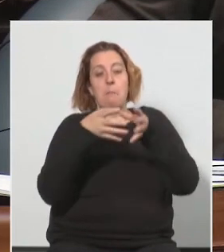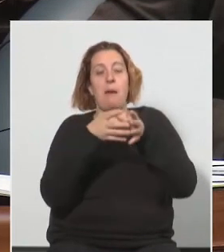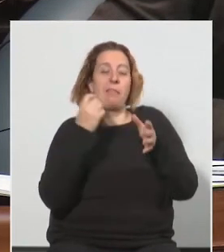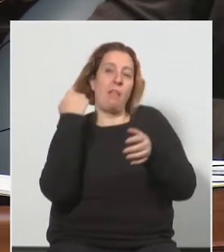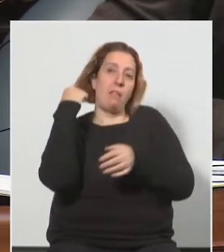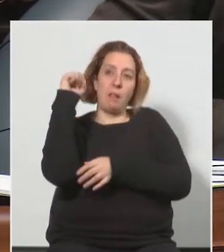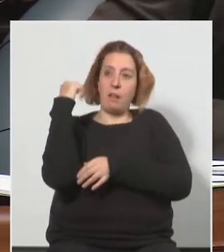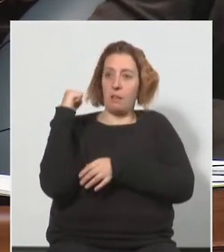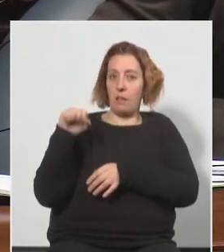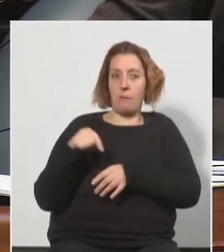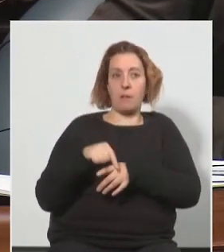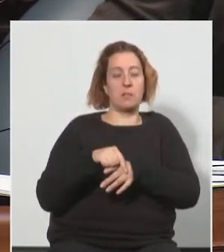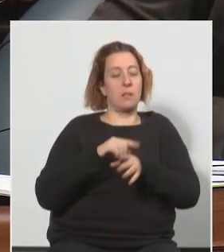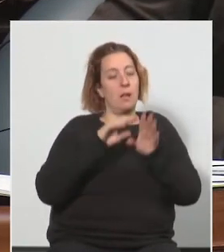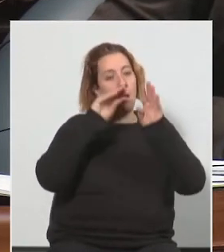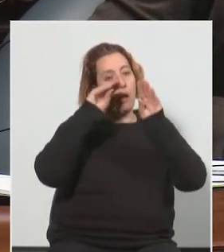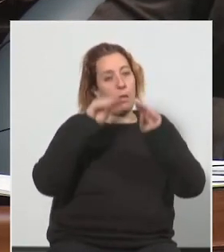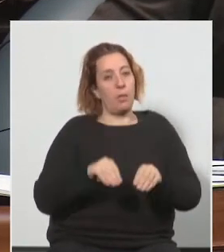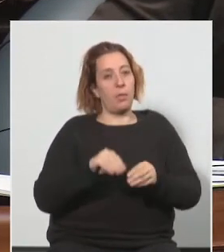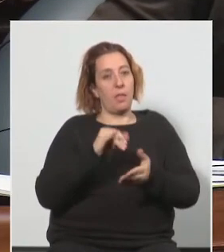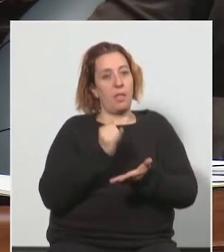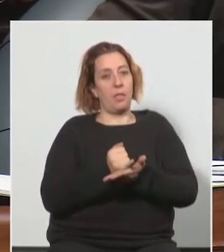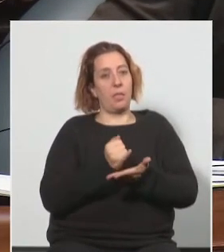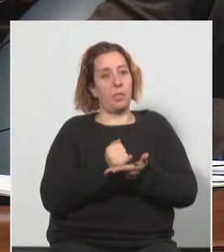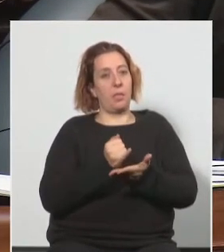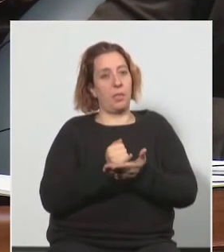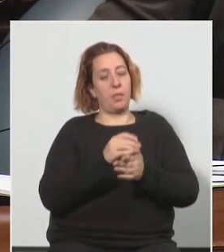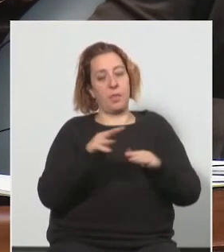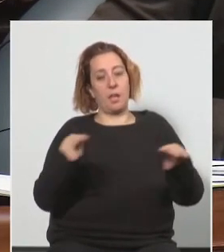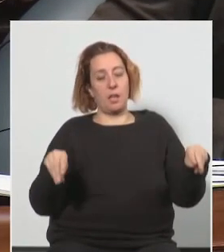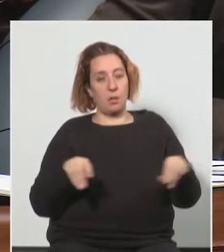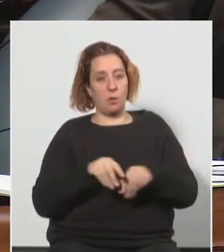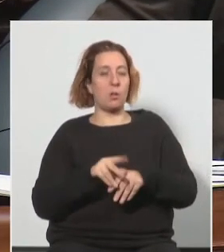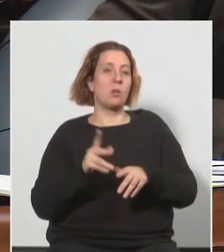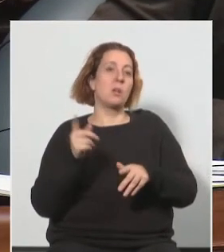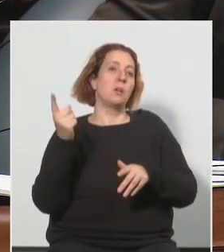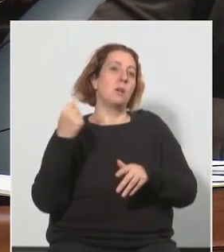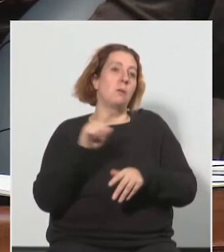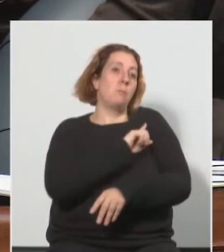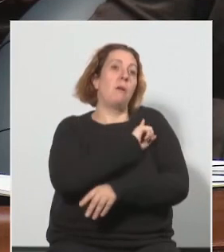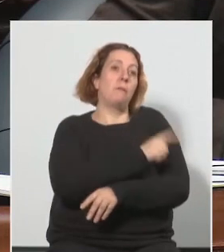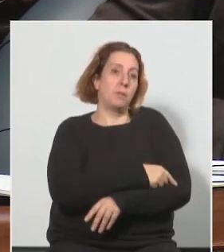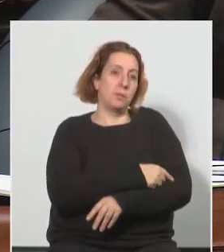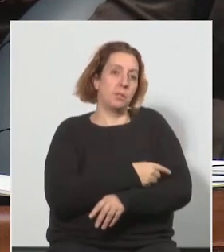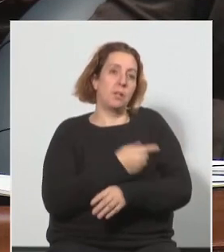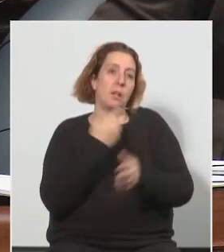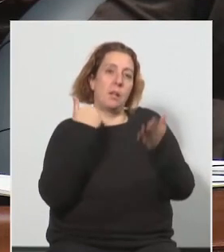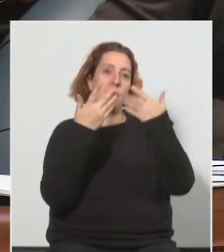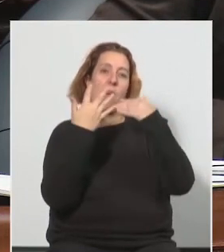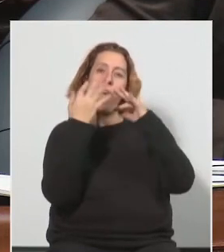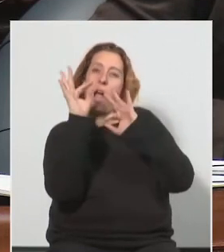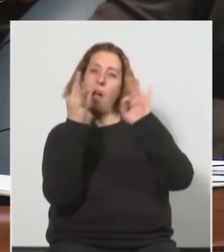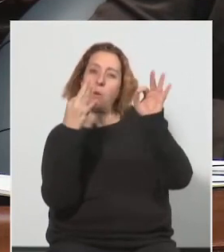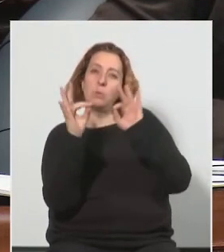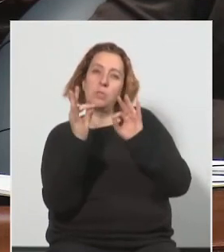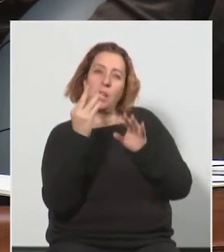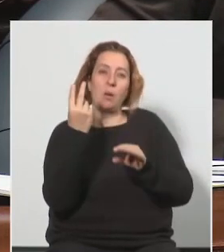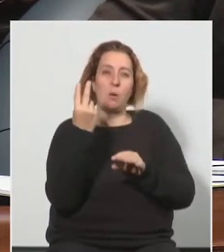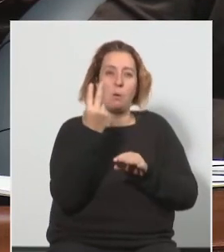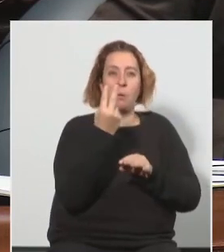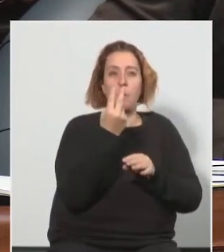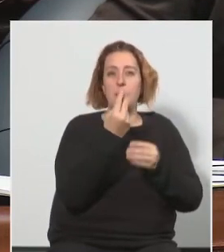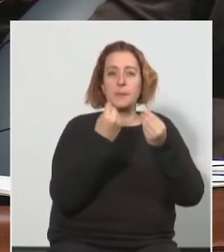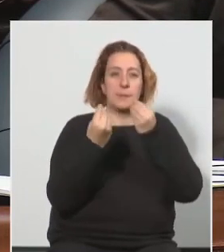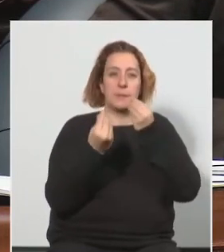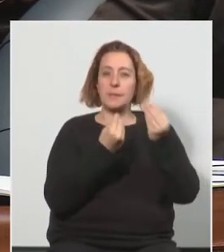delictivas se asentaban en el territorio cada vez con mayor fuerza. Nos hablaban de ajustes de cuenta, pero